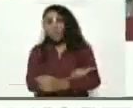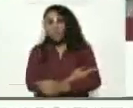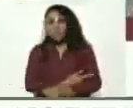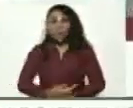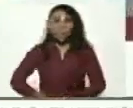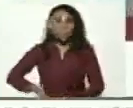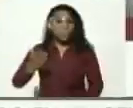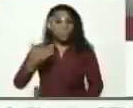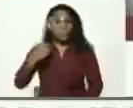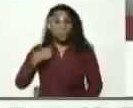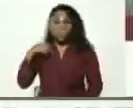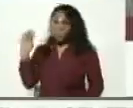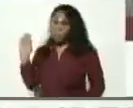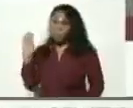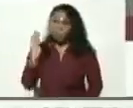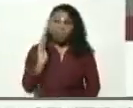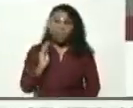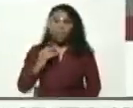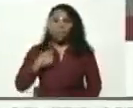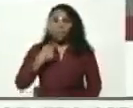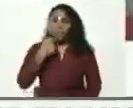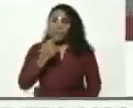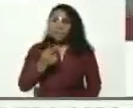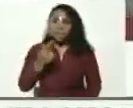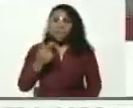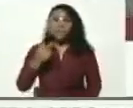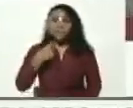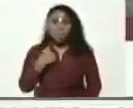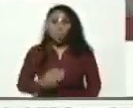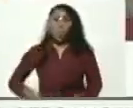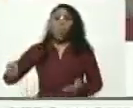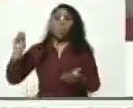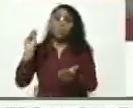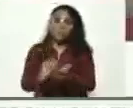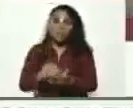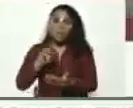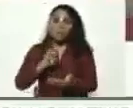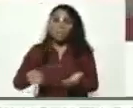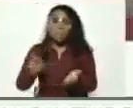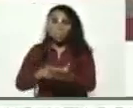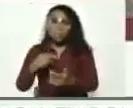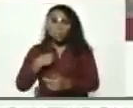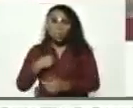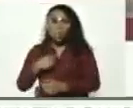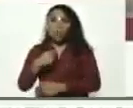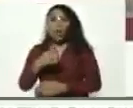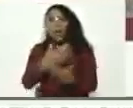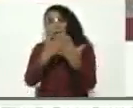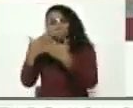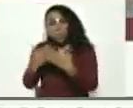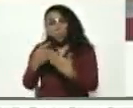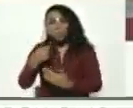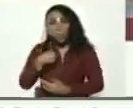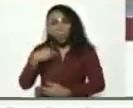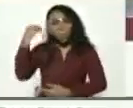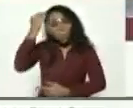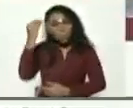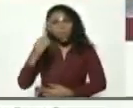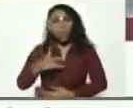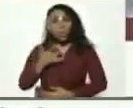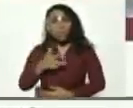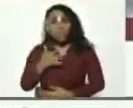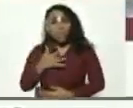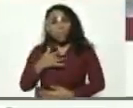aquí a decir, repito, algo de lo que he estudiado, de lo que pienso y de lo que siento